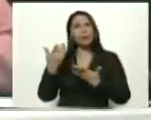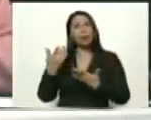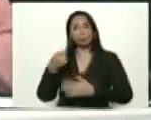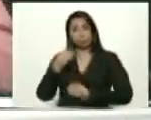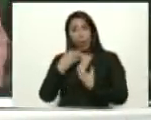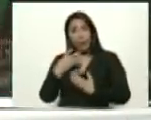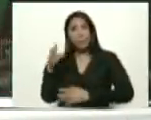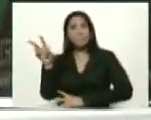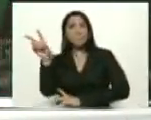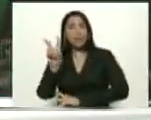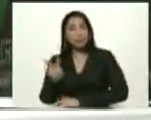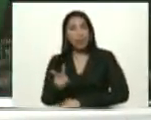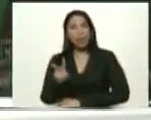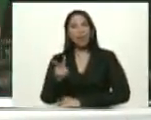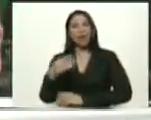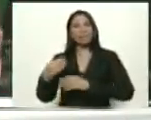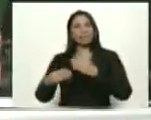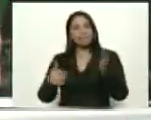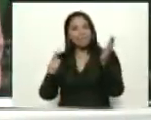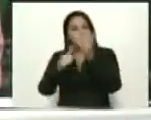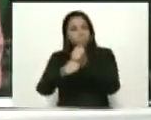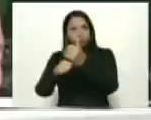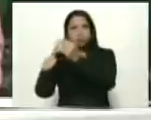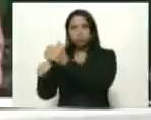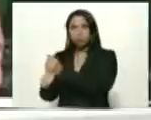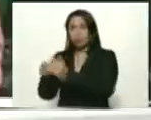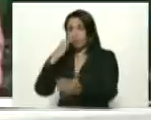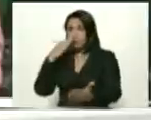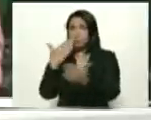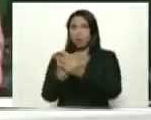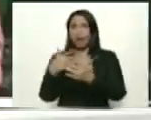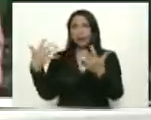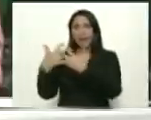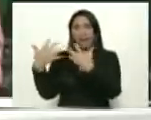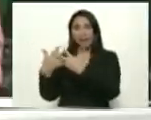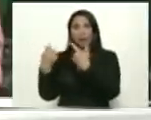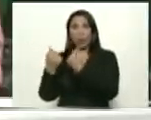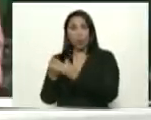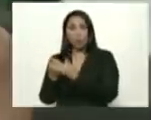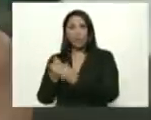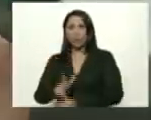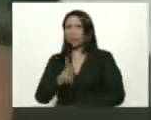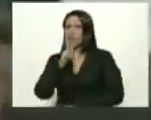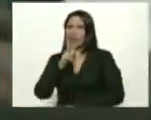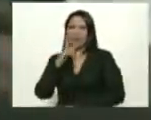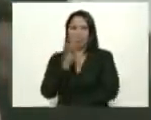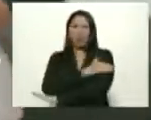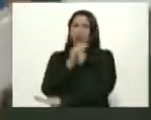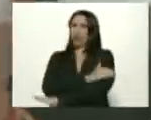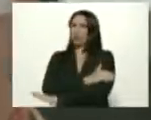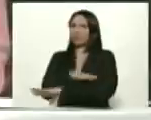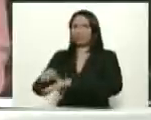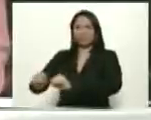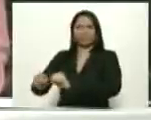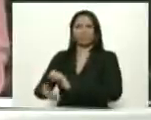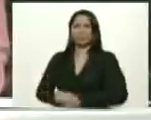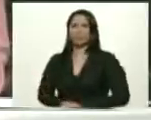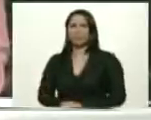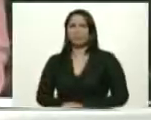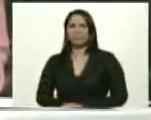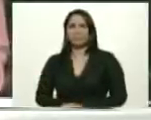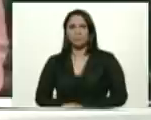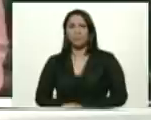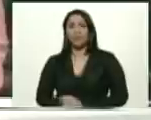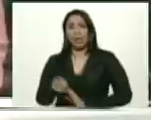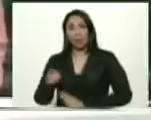impacto que Venezuela ha venido encontrando, enfrentando esta guerra económica terrible de la oligarquía y del imperialismo.